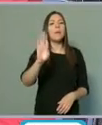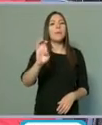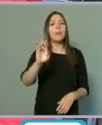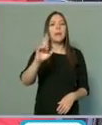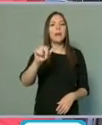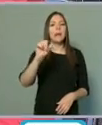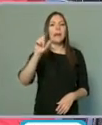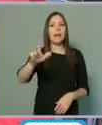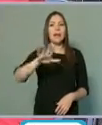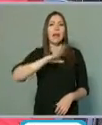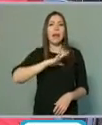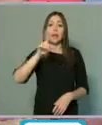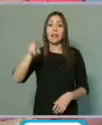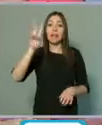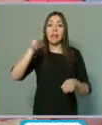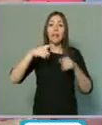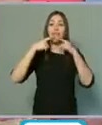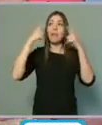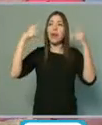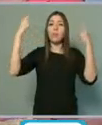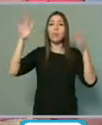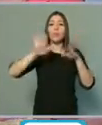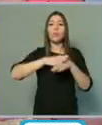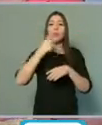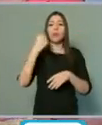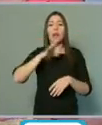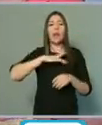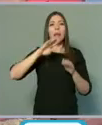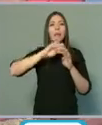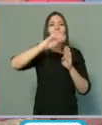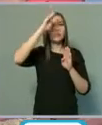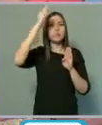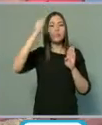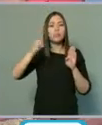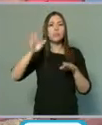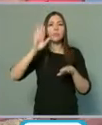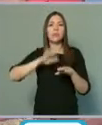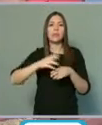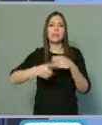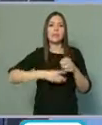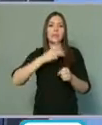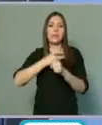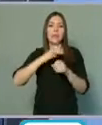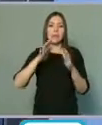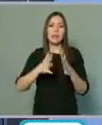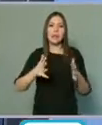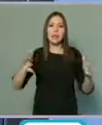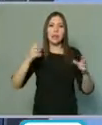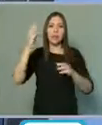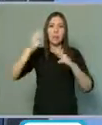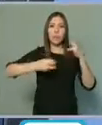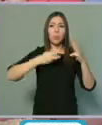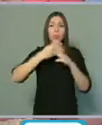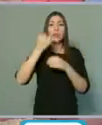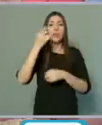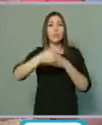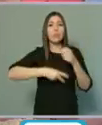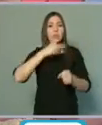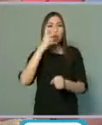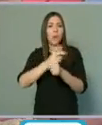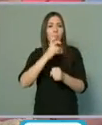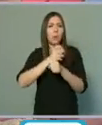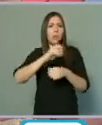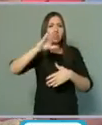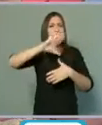monolito, uno de los más grandes del mundo. Se dice que el tercero más grande del mundo y creo que el segundo de Latinoamérica. Tú nos dirás, ¿pero qué es